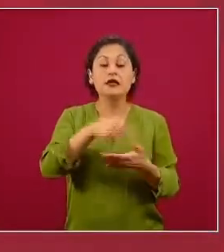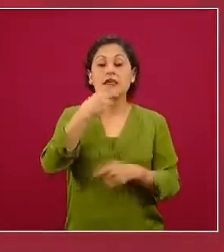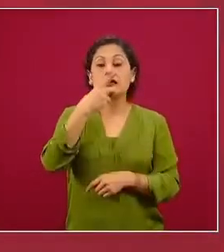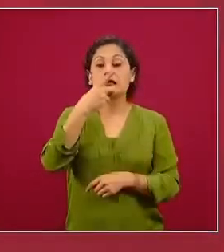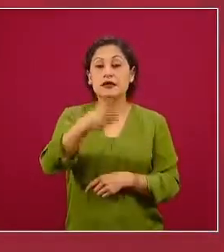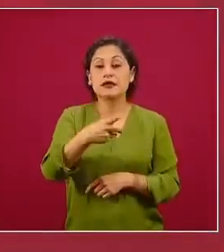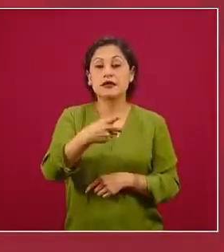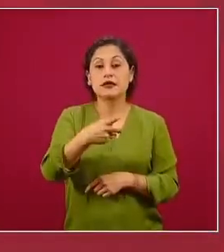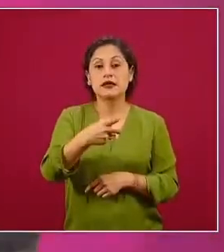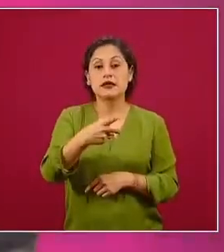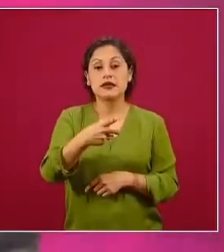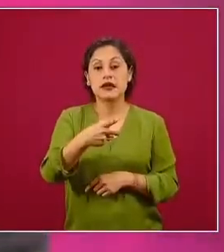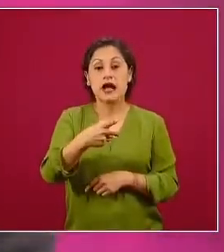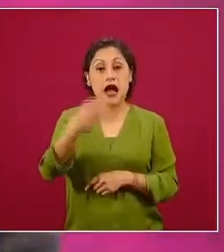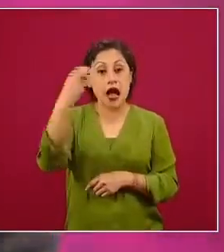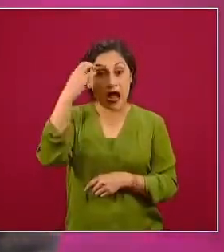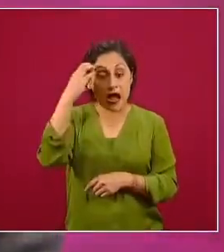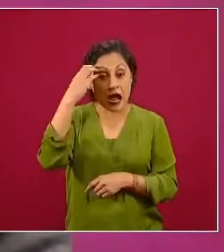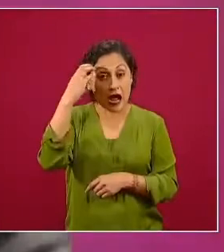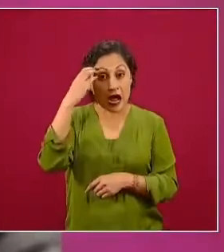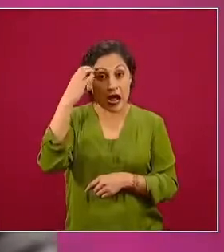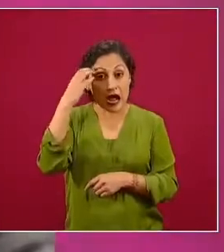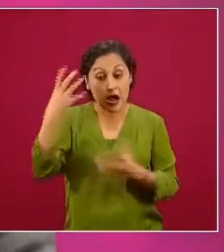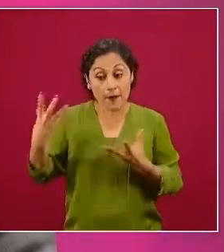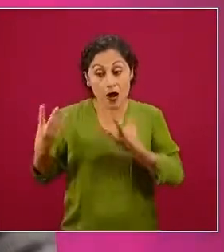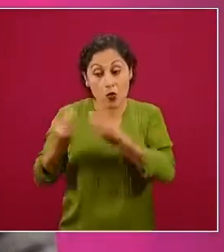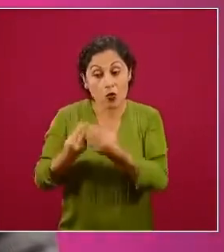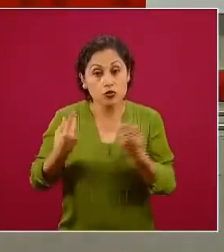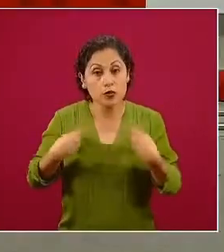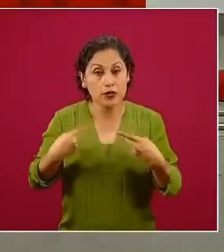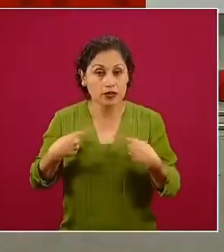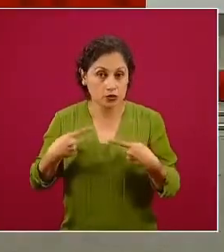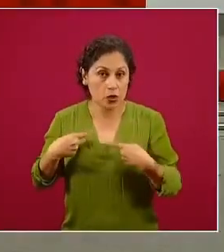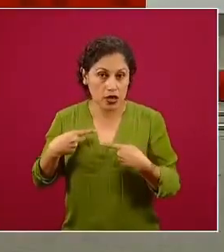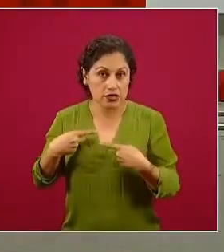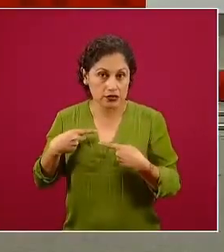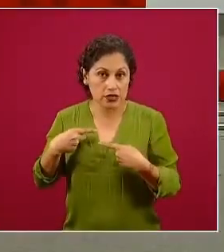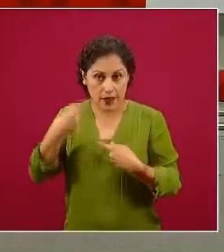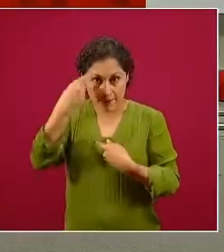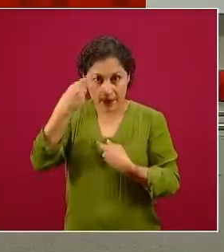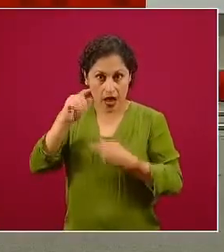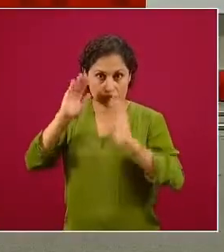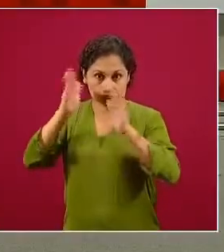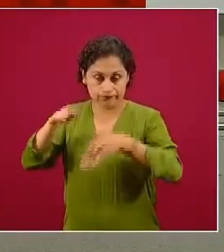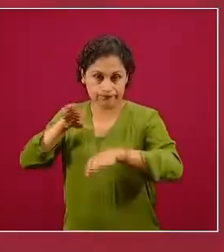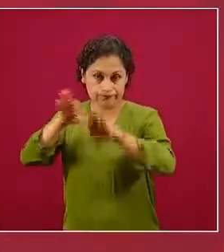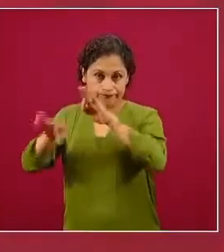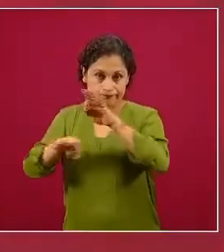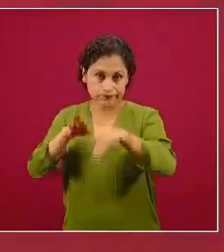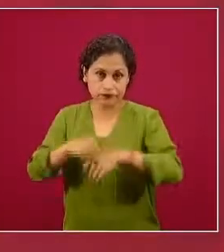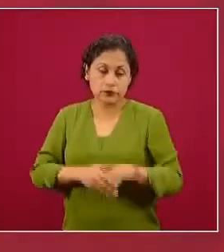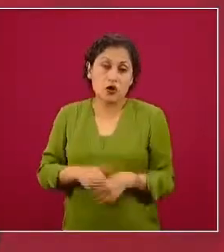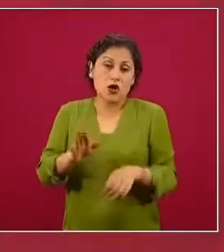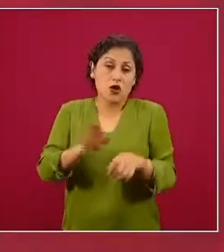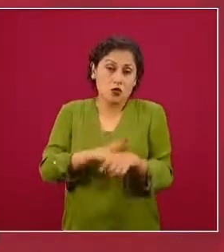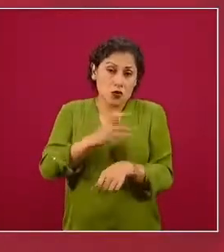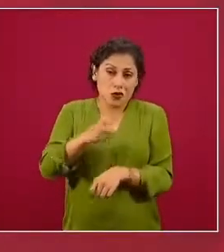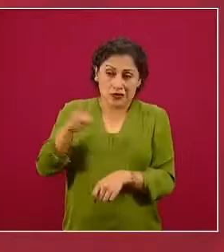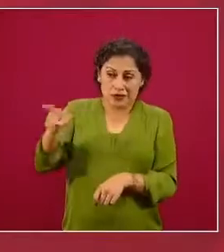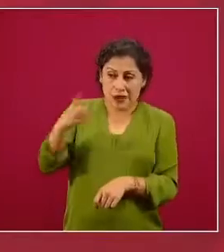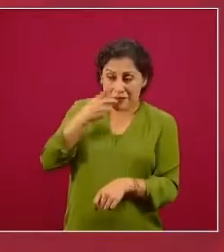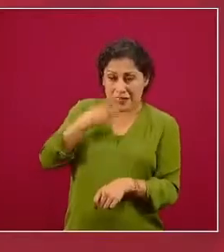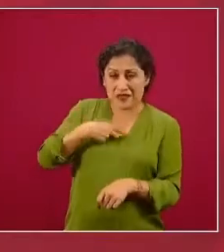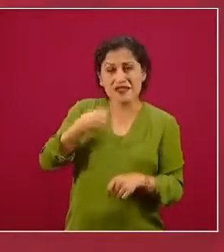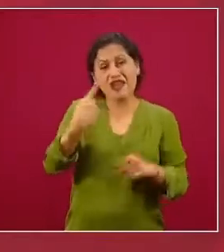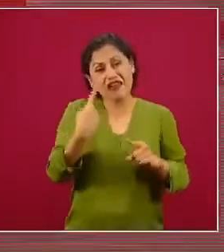dicho en otras veces, la cama está asociada con el personal adecuado, ¿no? Entonces, no le veo caso en entrar en quién, cuándo, cómo. Esto